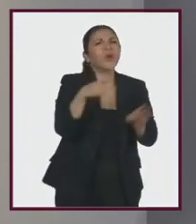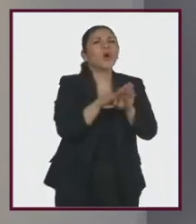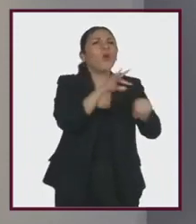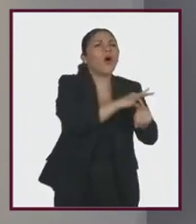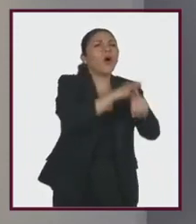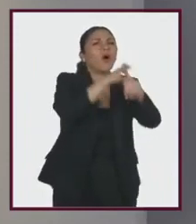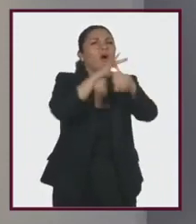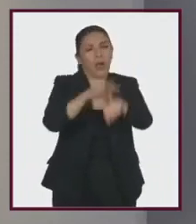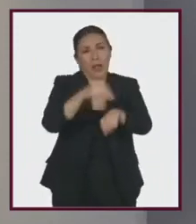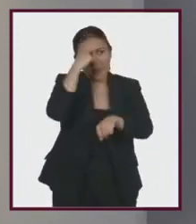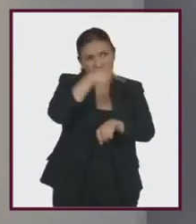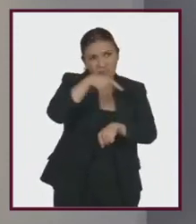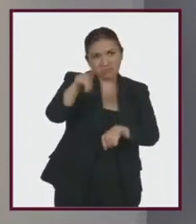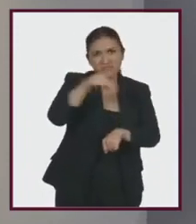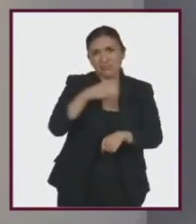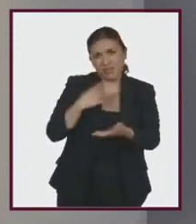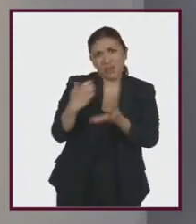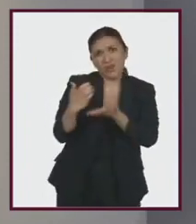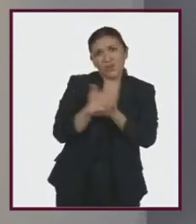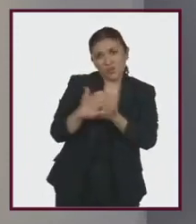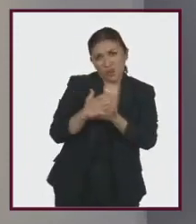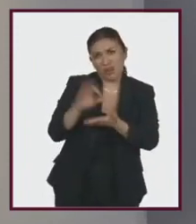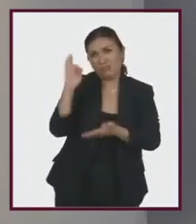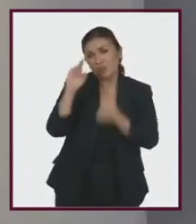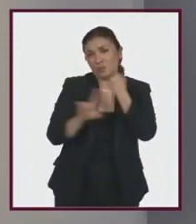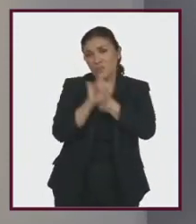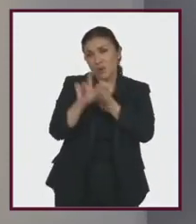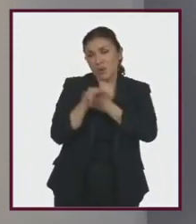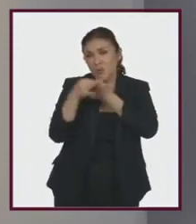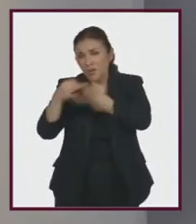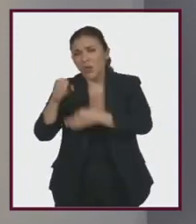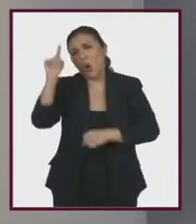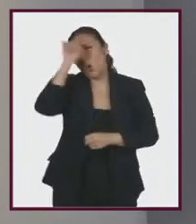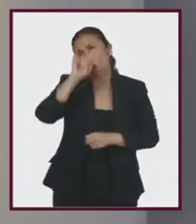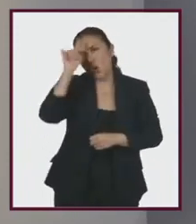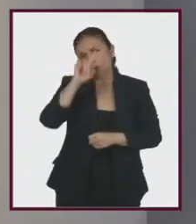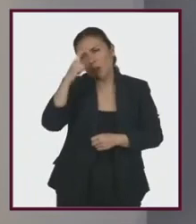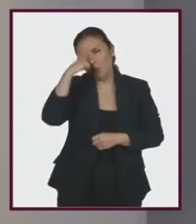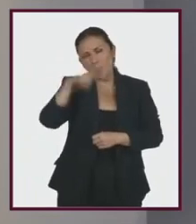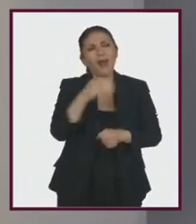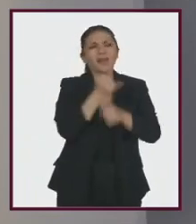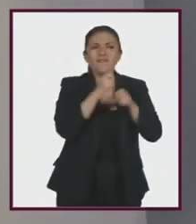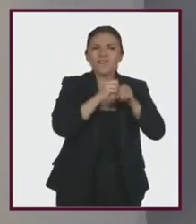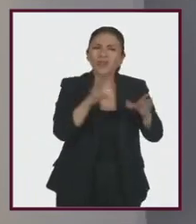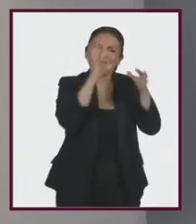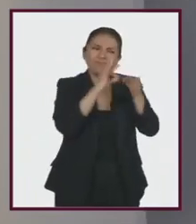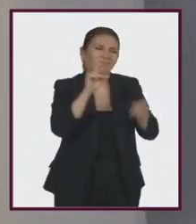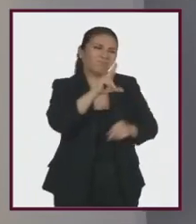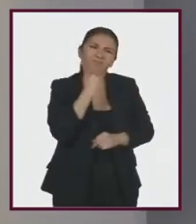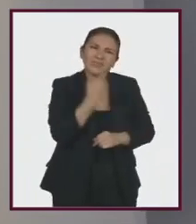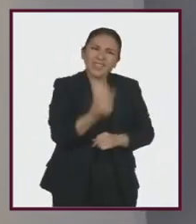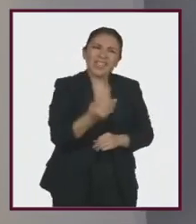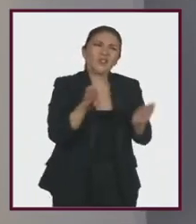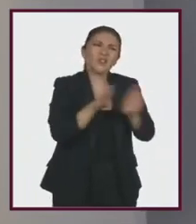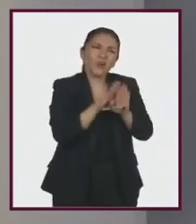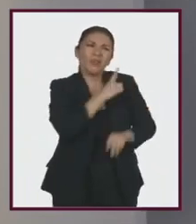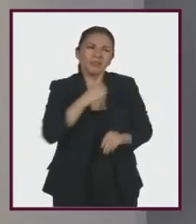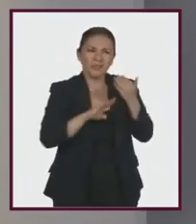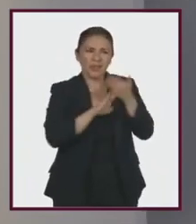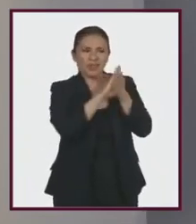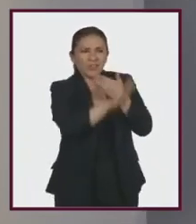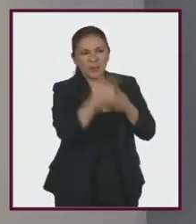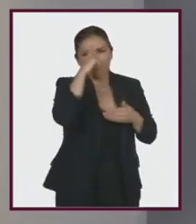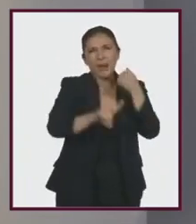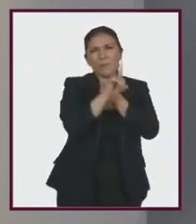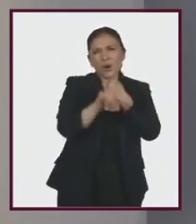un tratamiento si es que tiene un problema de consumo o una consejería si es que hay que solo informarle acerca de cómo reducir o cómo prevenir los